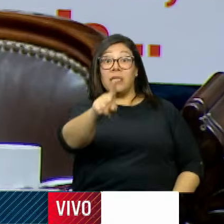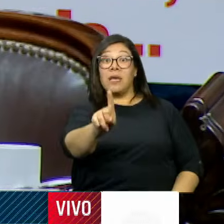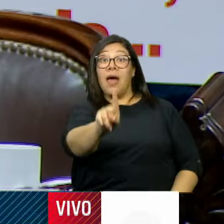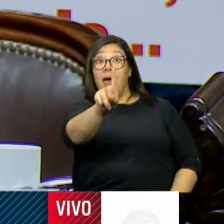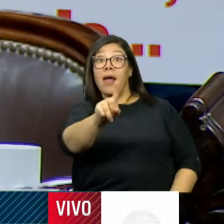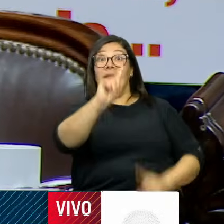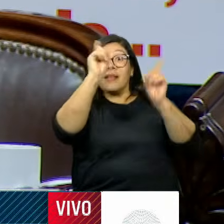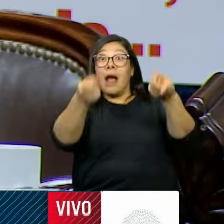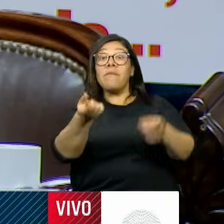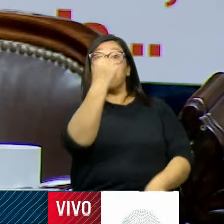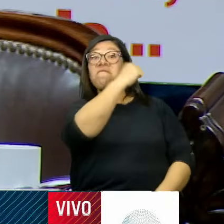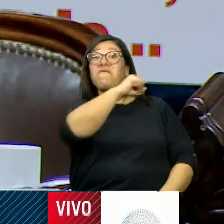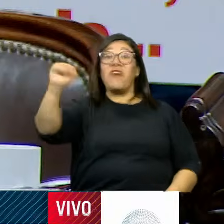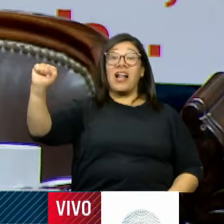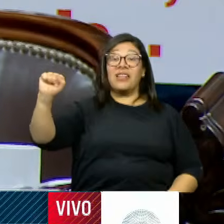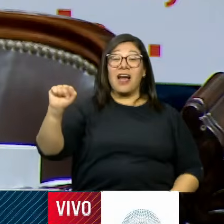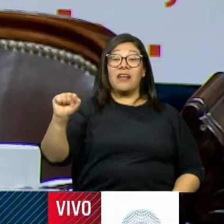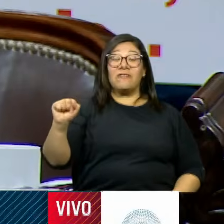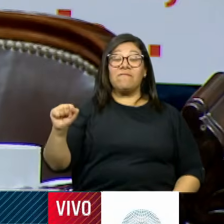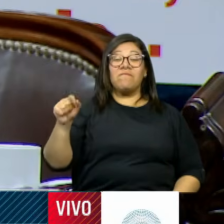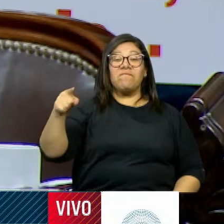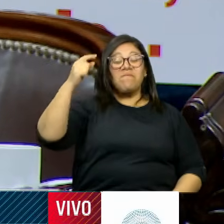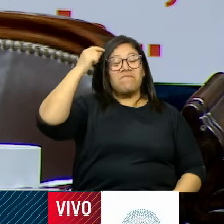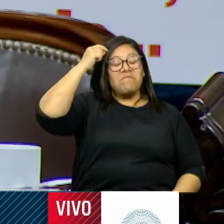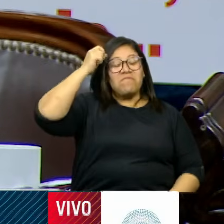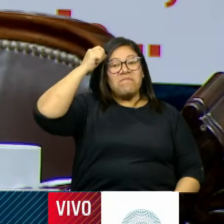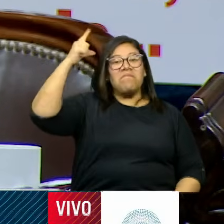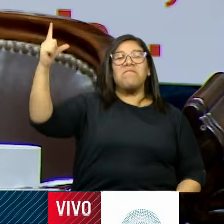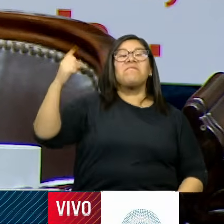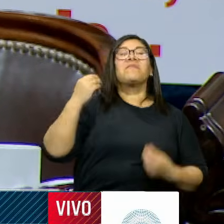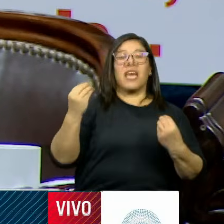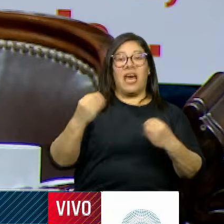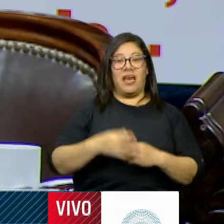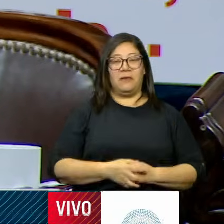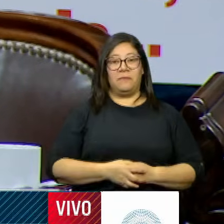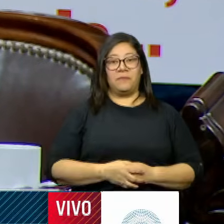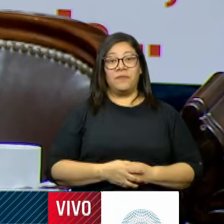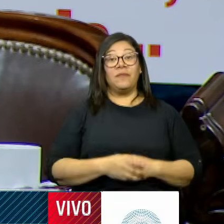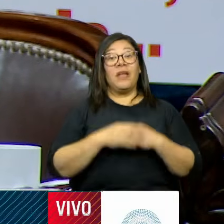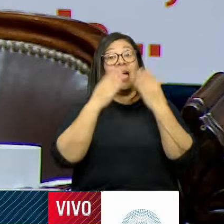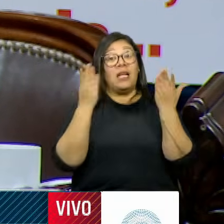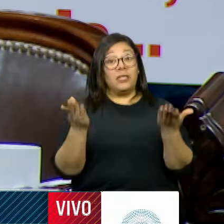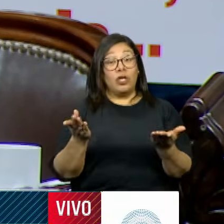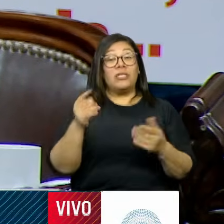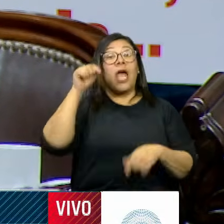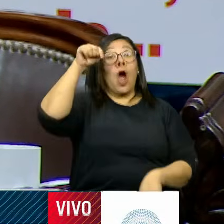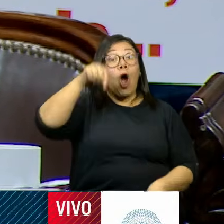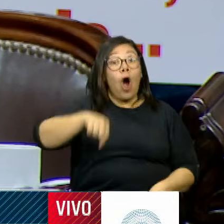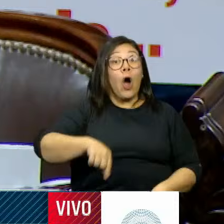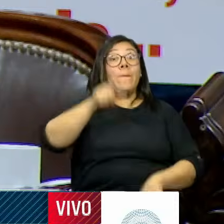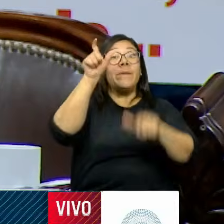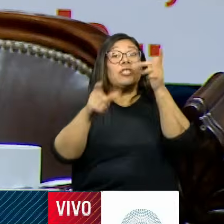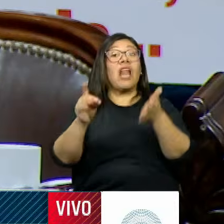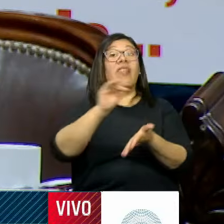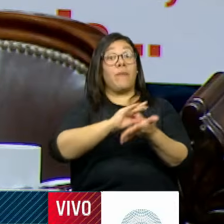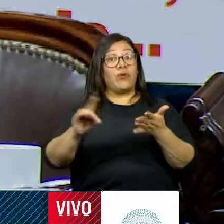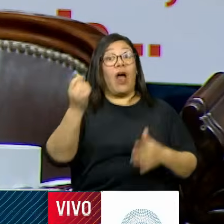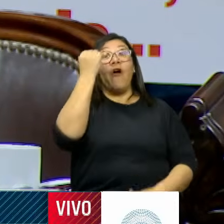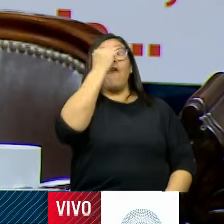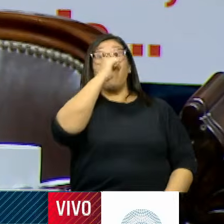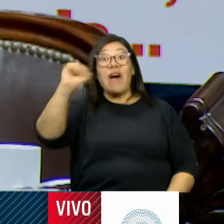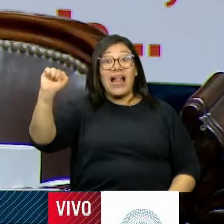que no están. Entonces, tengan presentes los que no se sentaron en sus bancas, esos